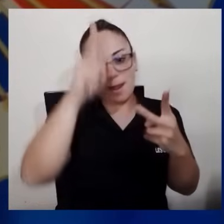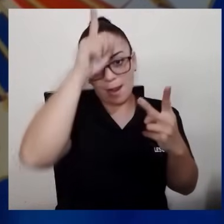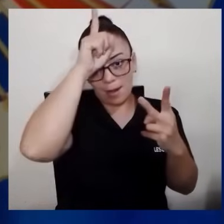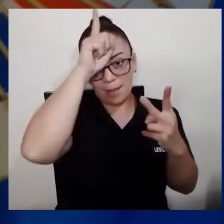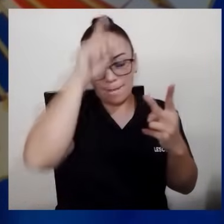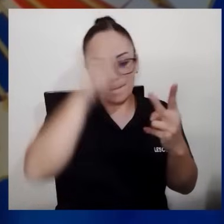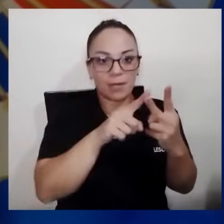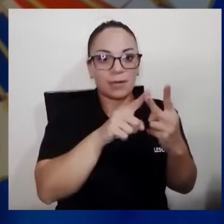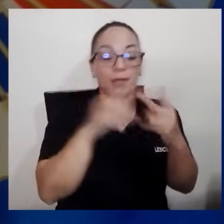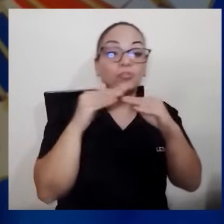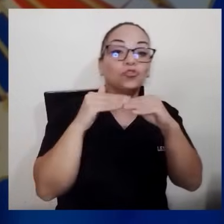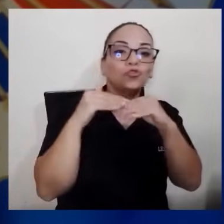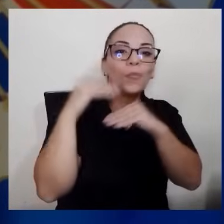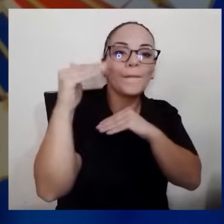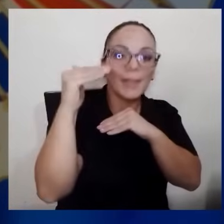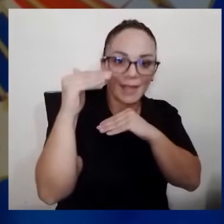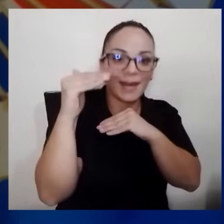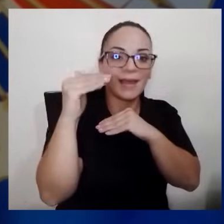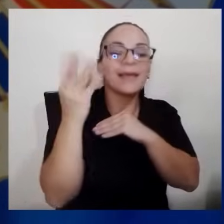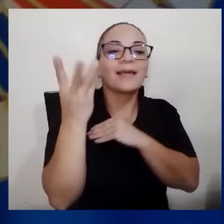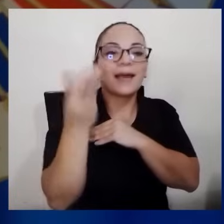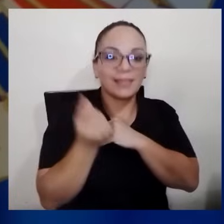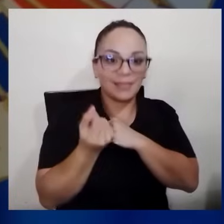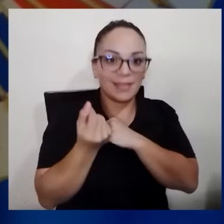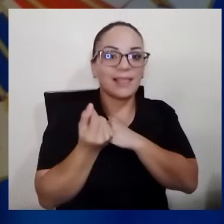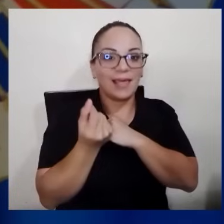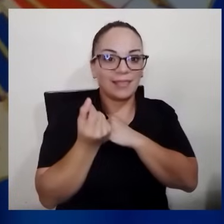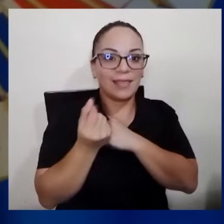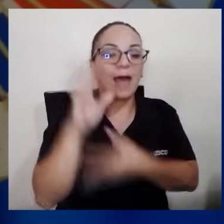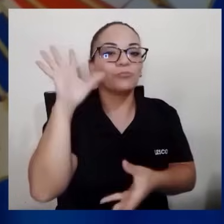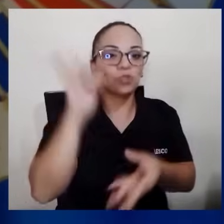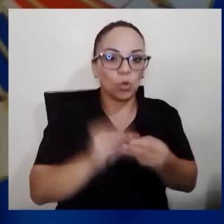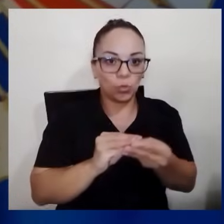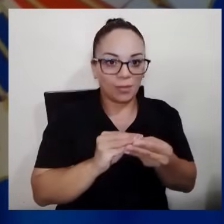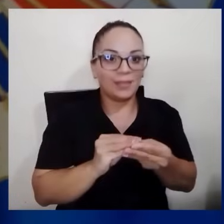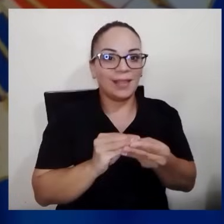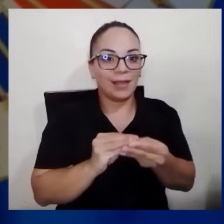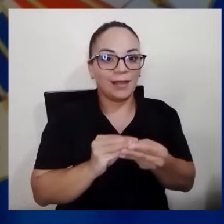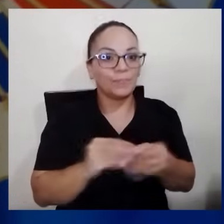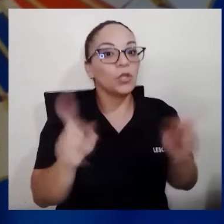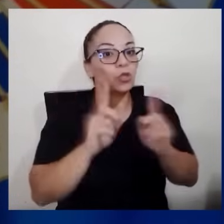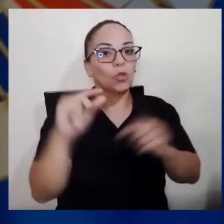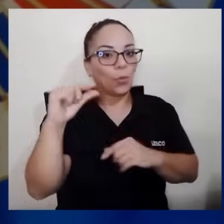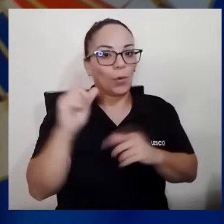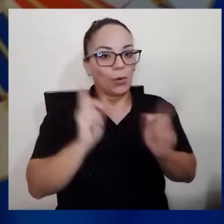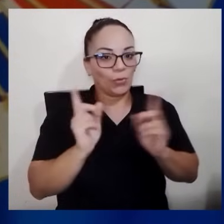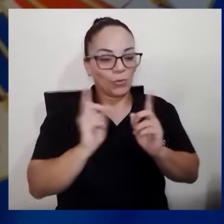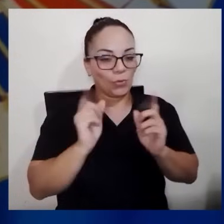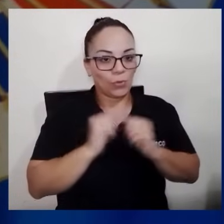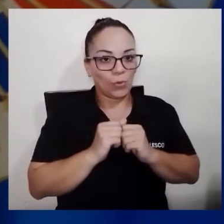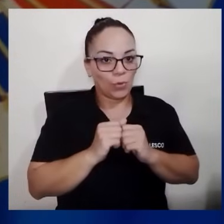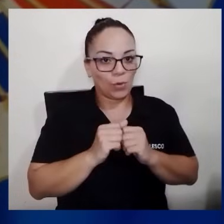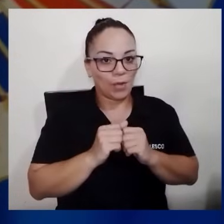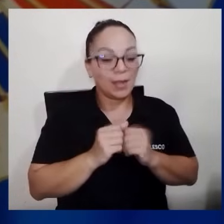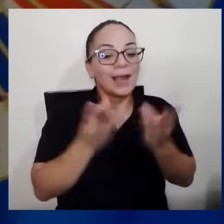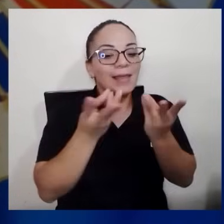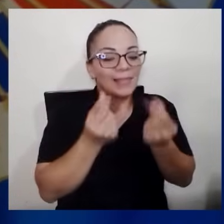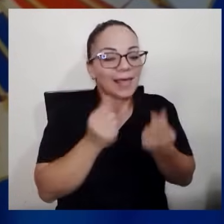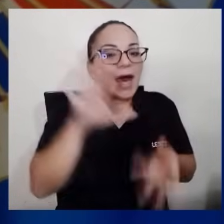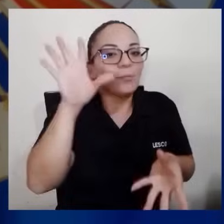superan en cantidad absoluta no relativa a nuestra población en cantidad